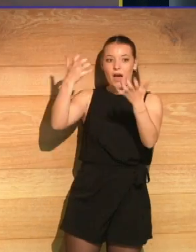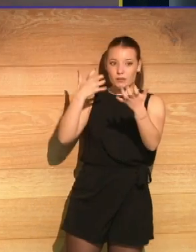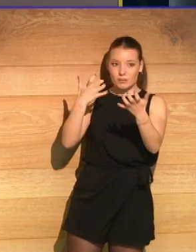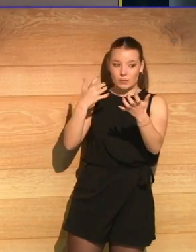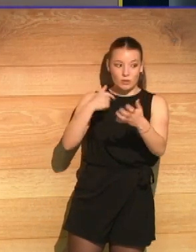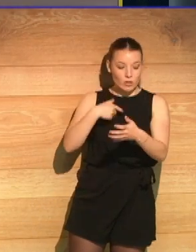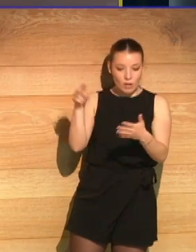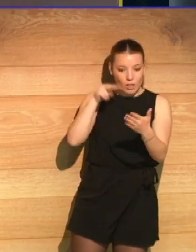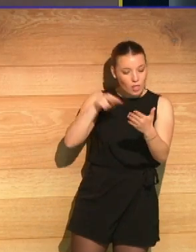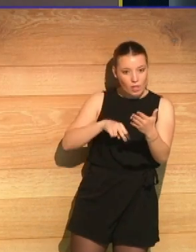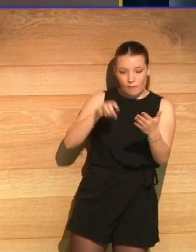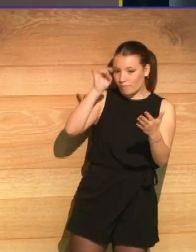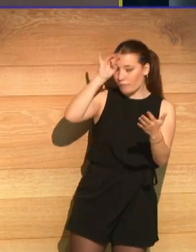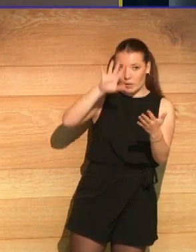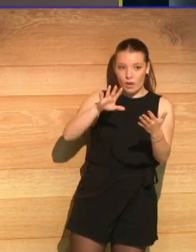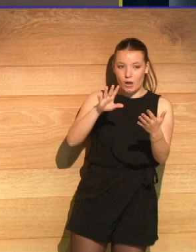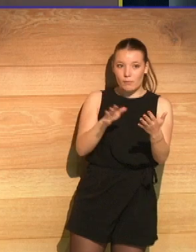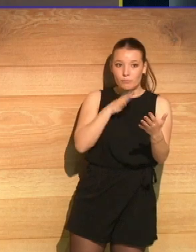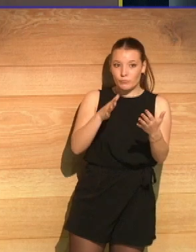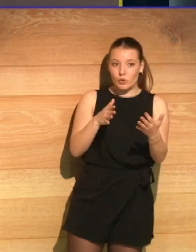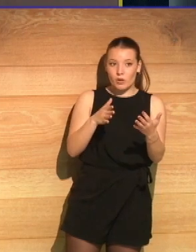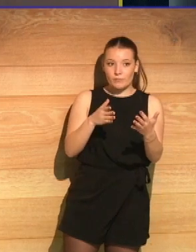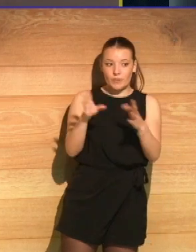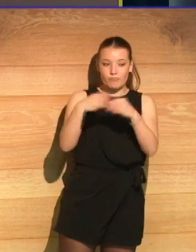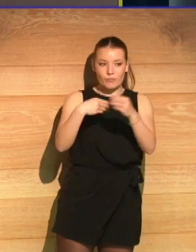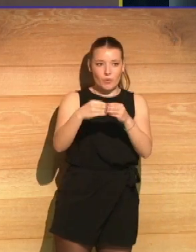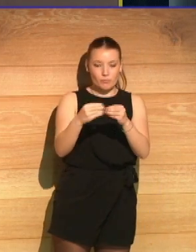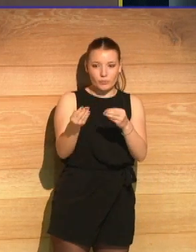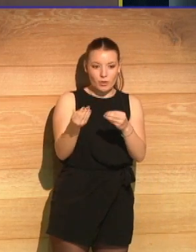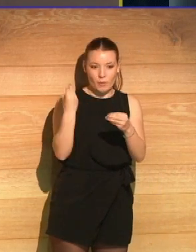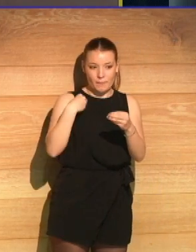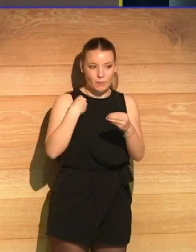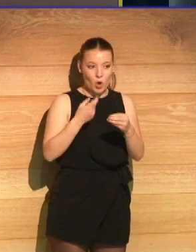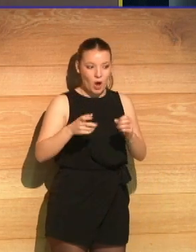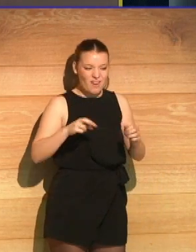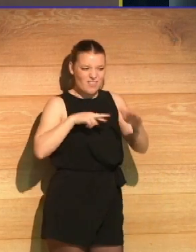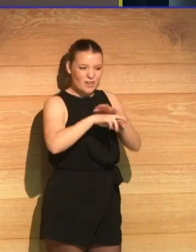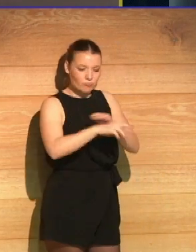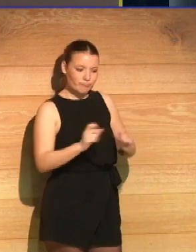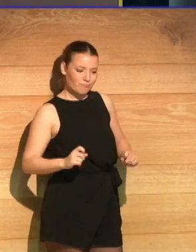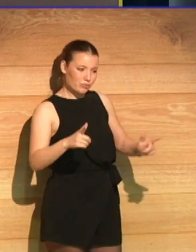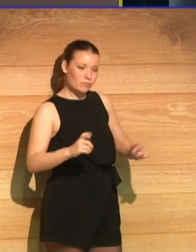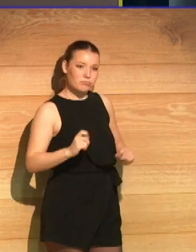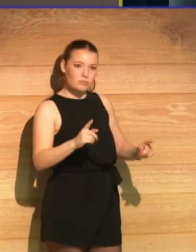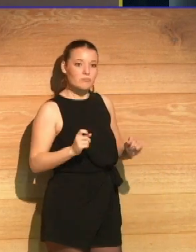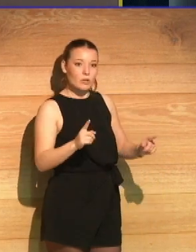porque hay una manipulación que es gastar recursos y todo eso, pero también